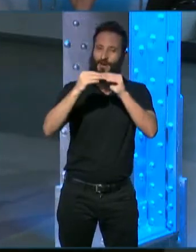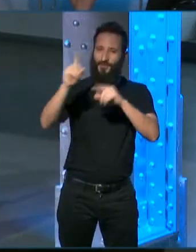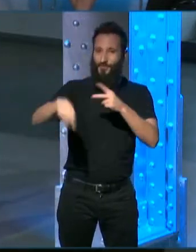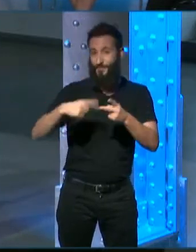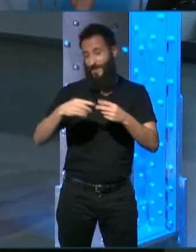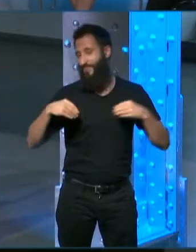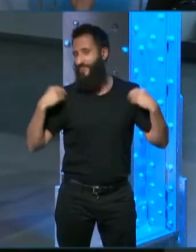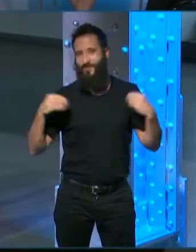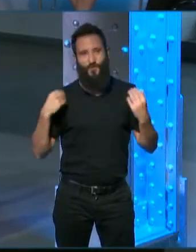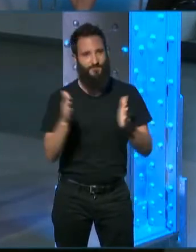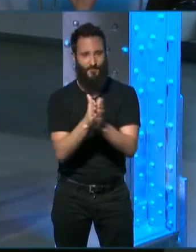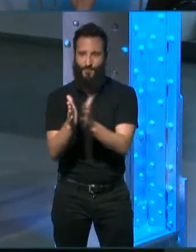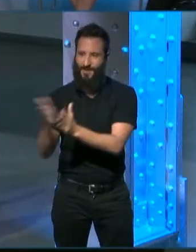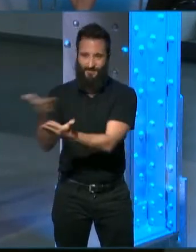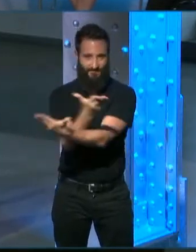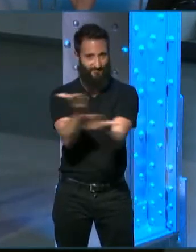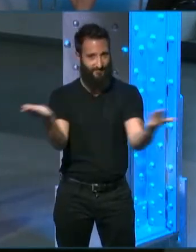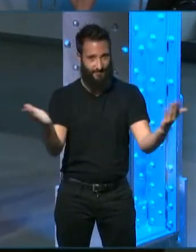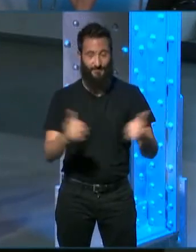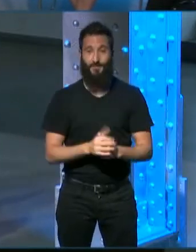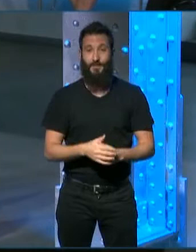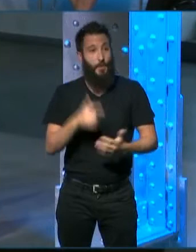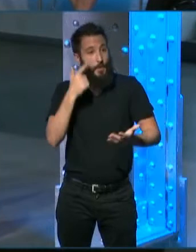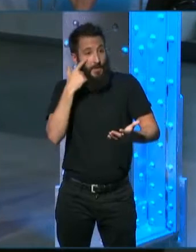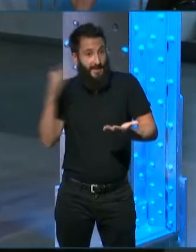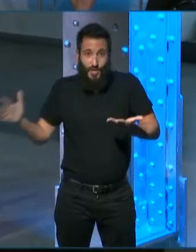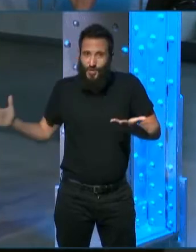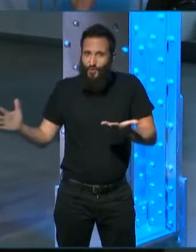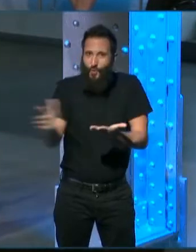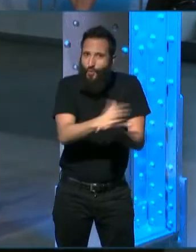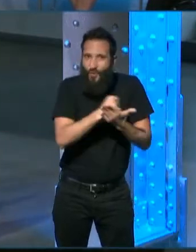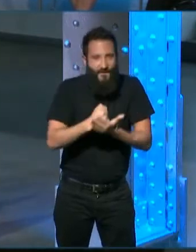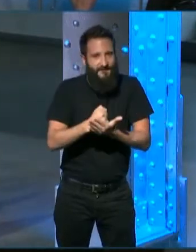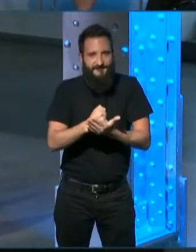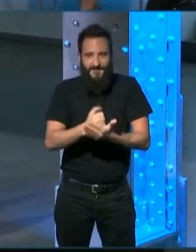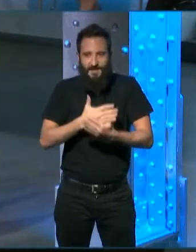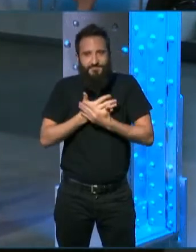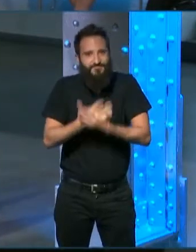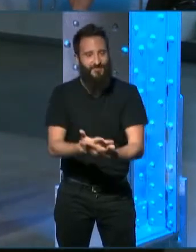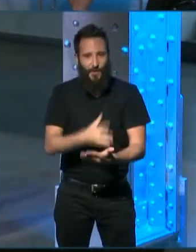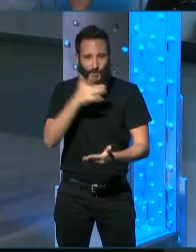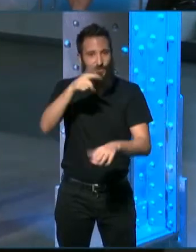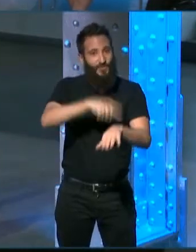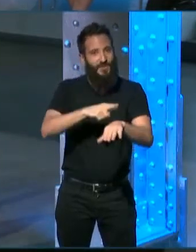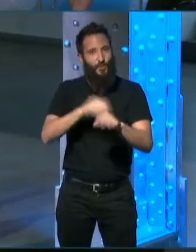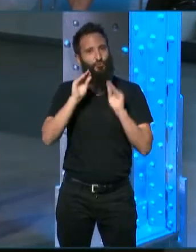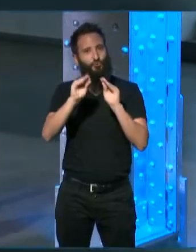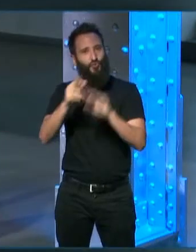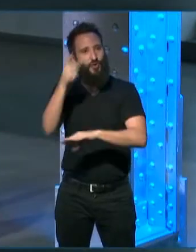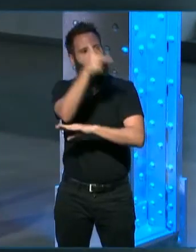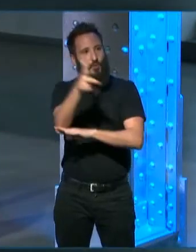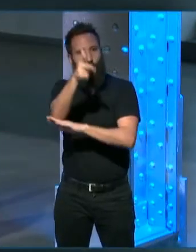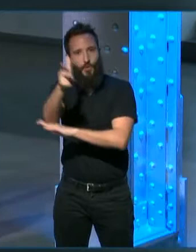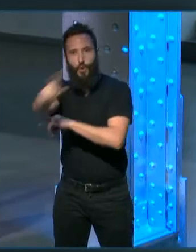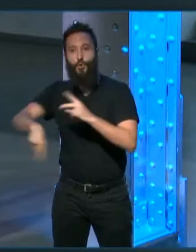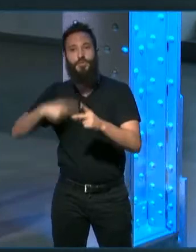con mis compañeros. Bueno, como veis, son todos muy generosos, no solo dándonos su tiempo para rodar, sino también con los comentarios que